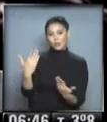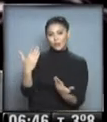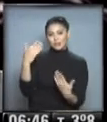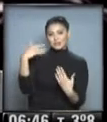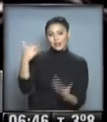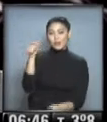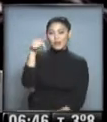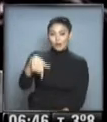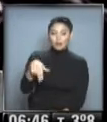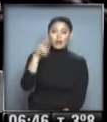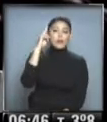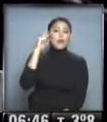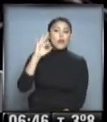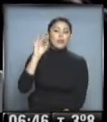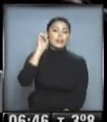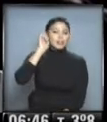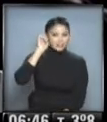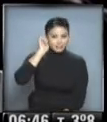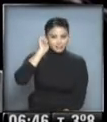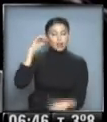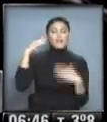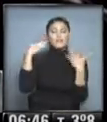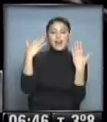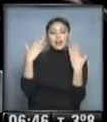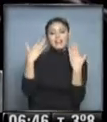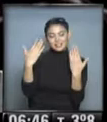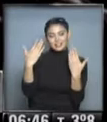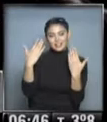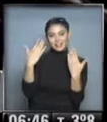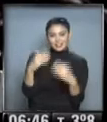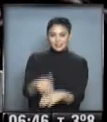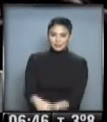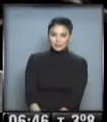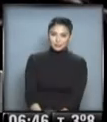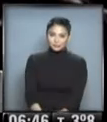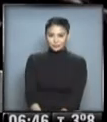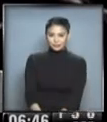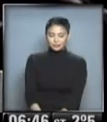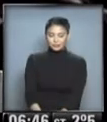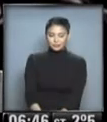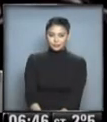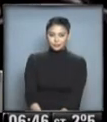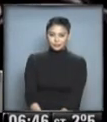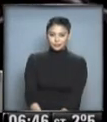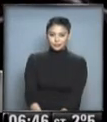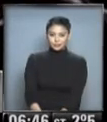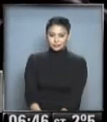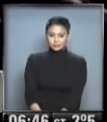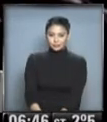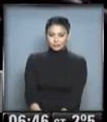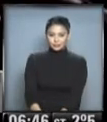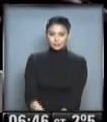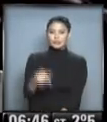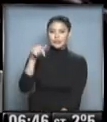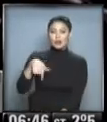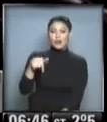al cumplir 90 años. Felicidades, maestro. Me crece en la sangre como crece el